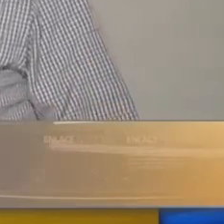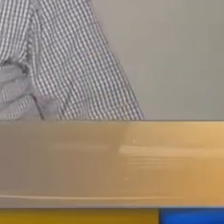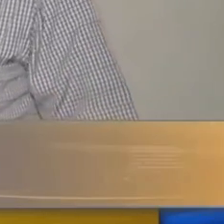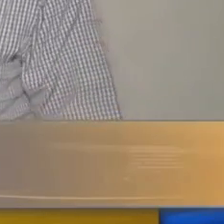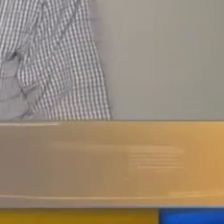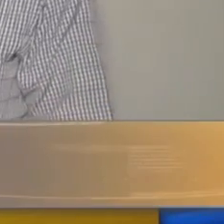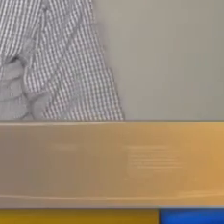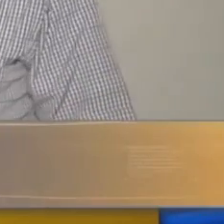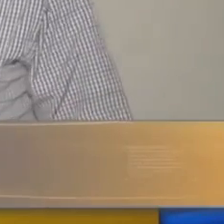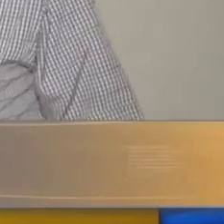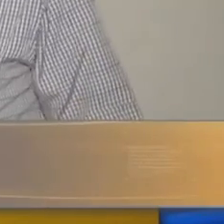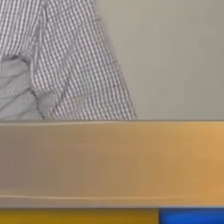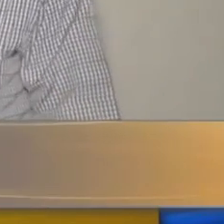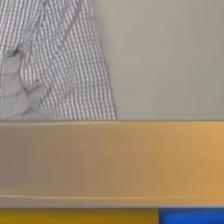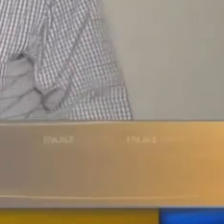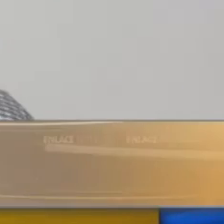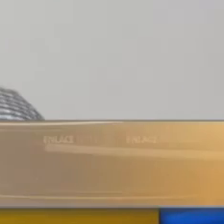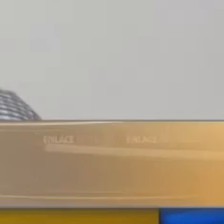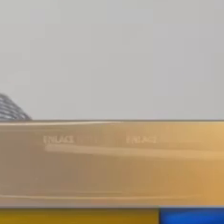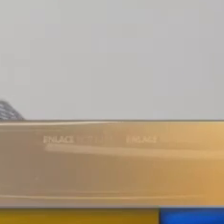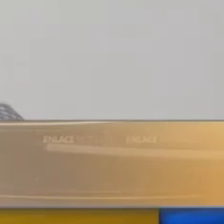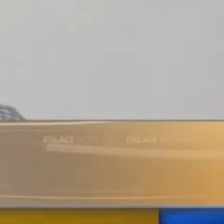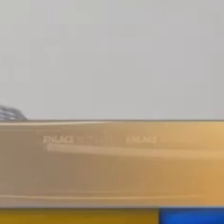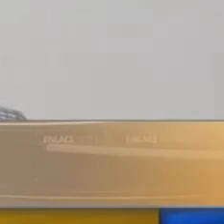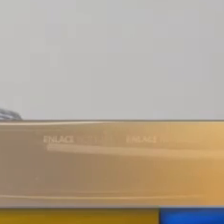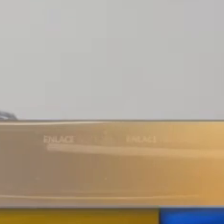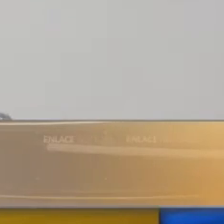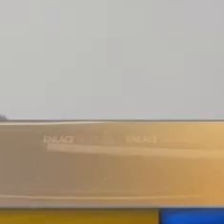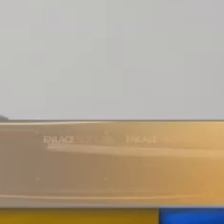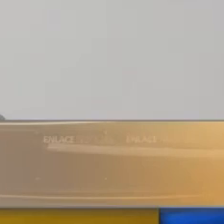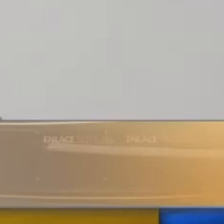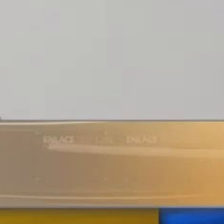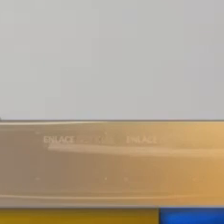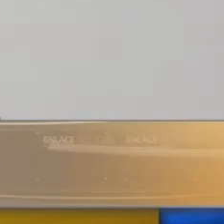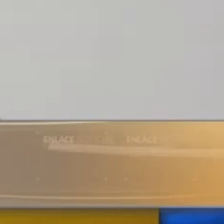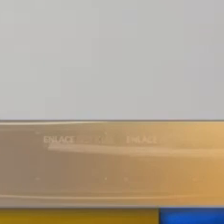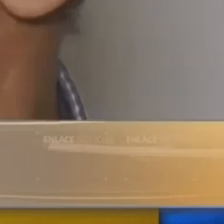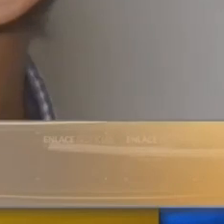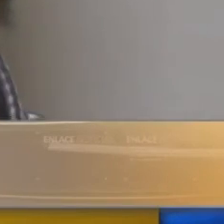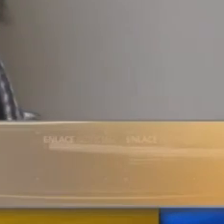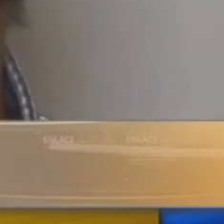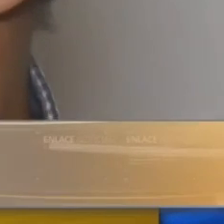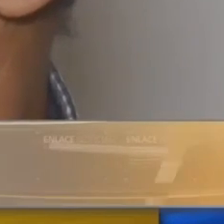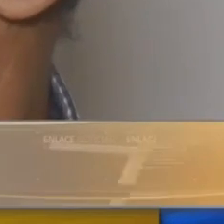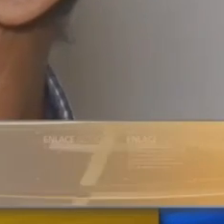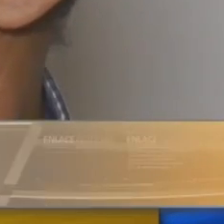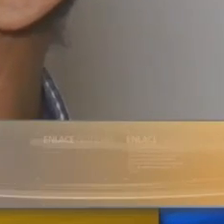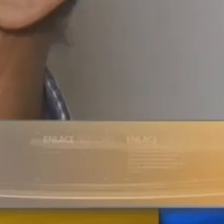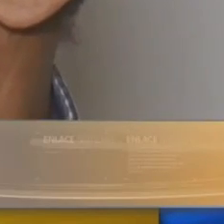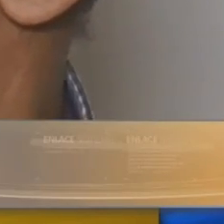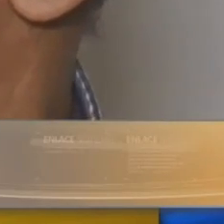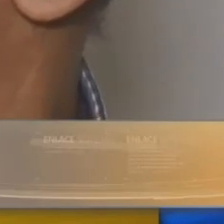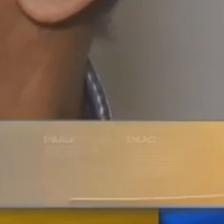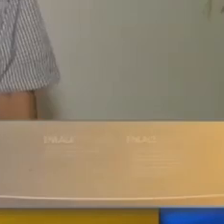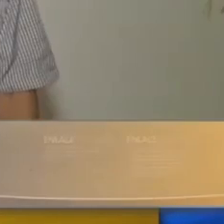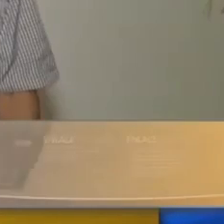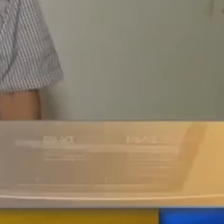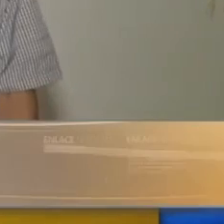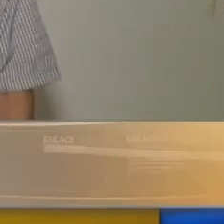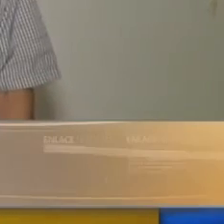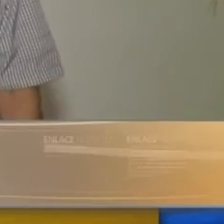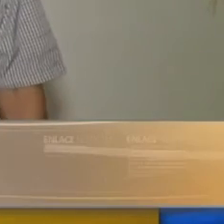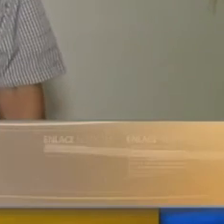Llaman a juicio al jefe de seguridad de Ecopetrol por masacre del 16 de mayo. De acuerdo con el colectivo Javier Alvear Restrepo, se trata de alias Mauricio, quien se encuentra